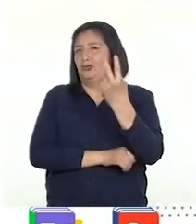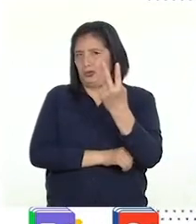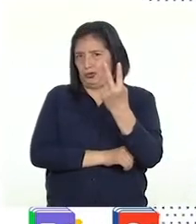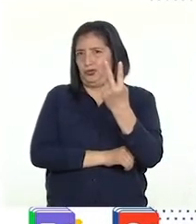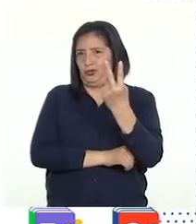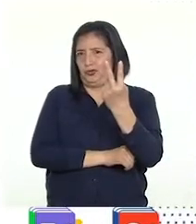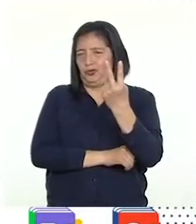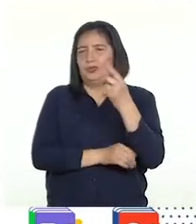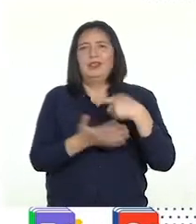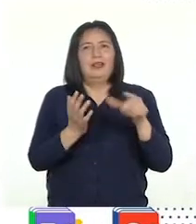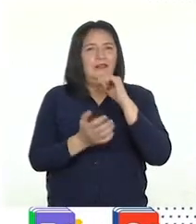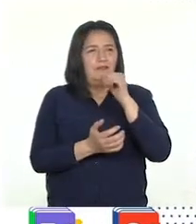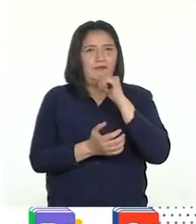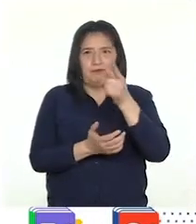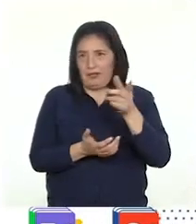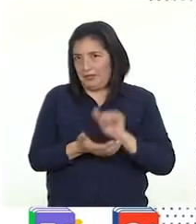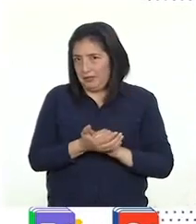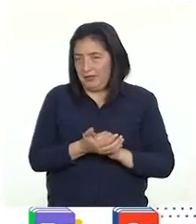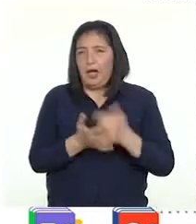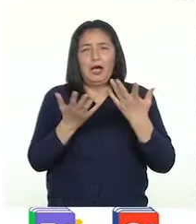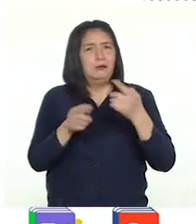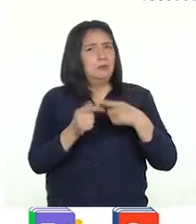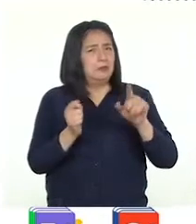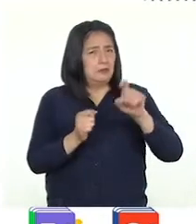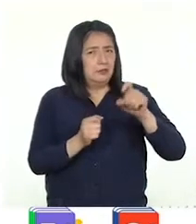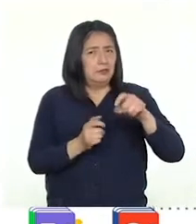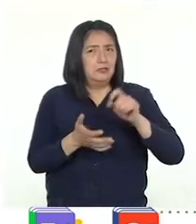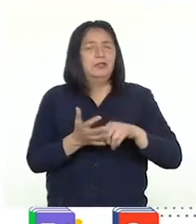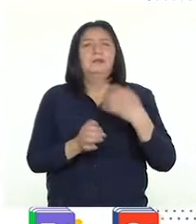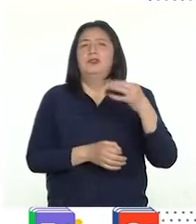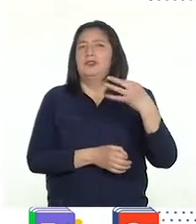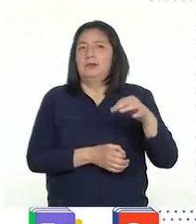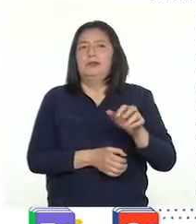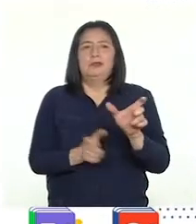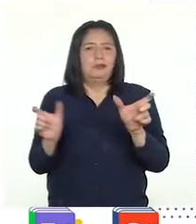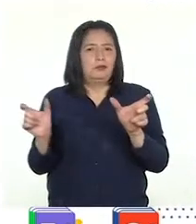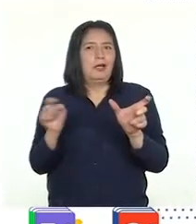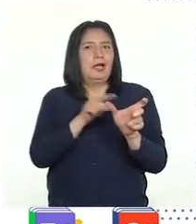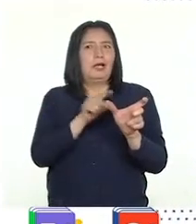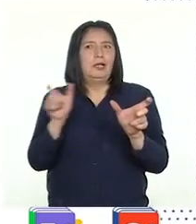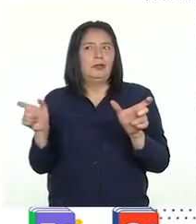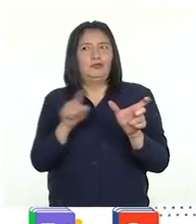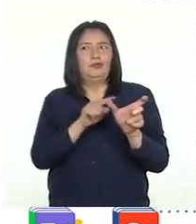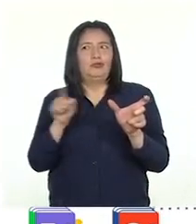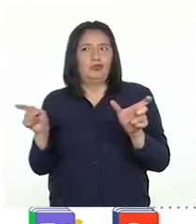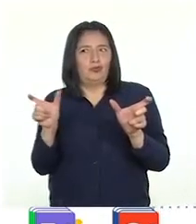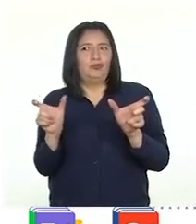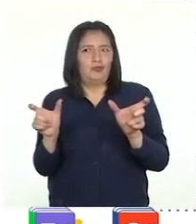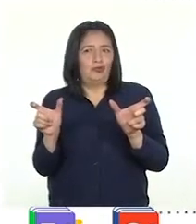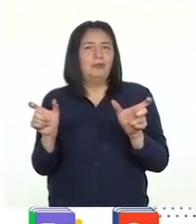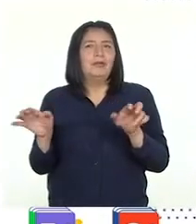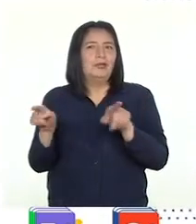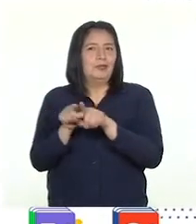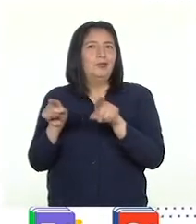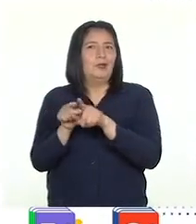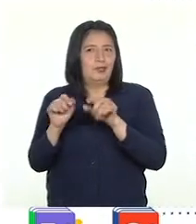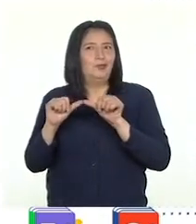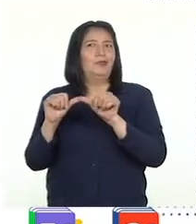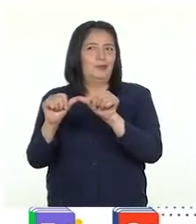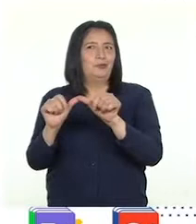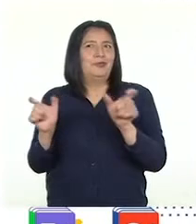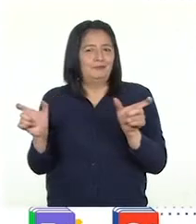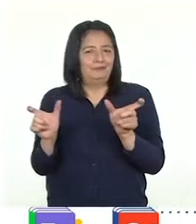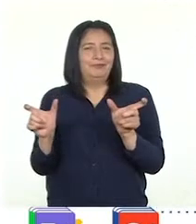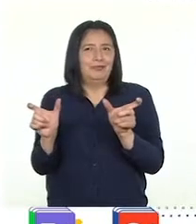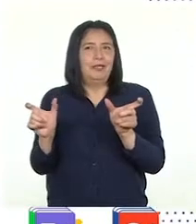2 unidades que le faltan, pero tenemos que hacerlo siempre a ambos miembros para que la igualdad se